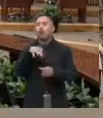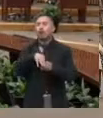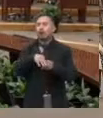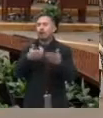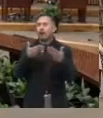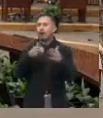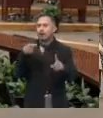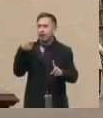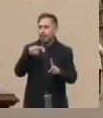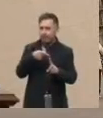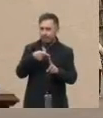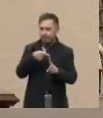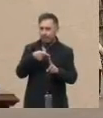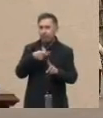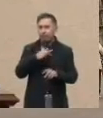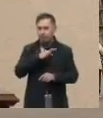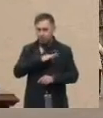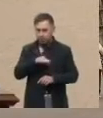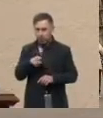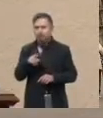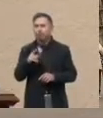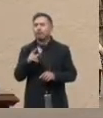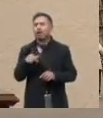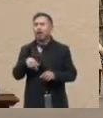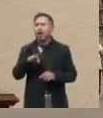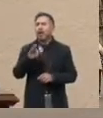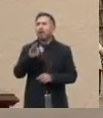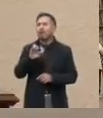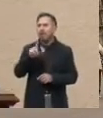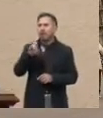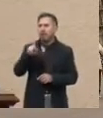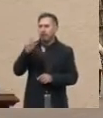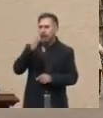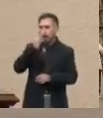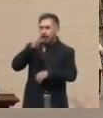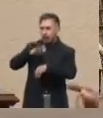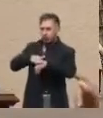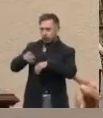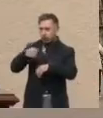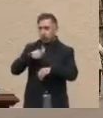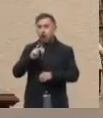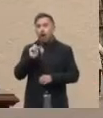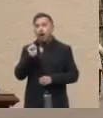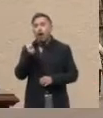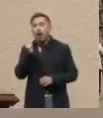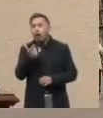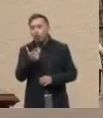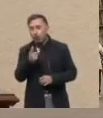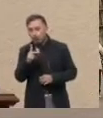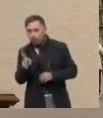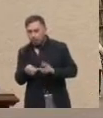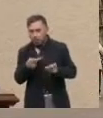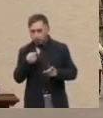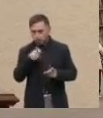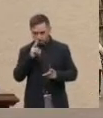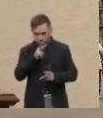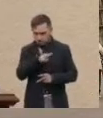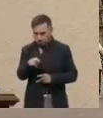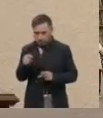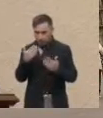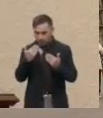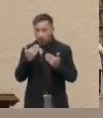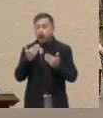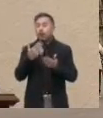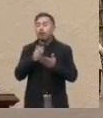donde se puede incluir la vista a la FEDE, no escuché ninguna objeción al respecto, el engrose que proponen las